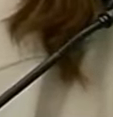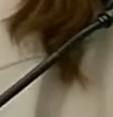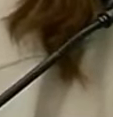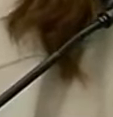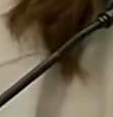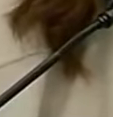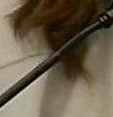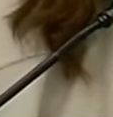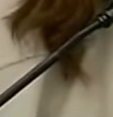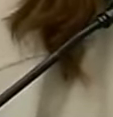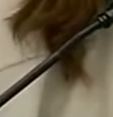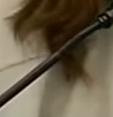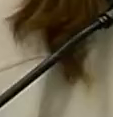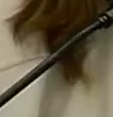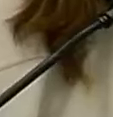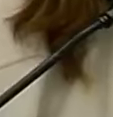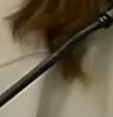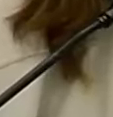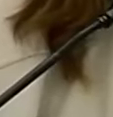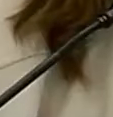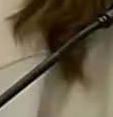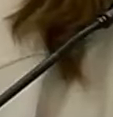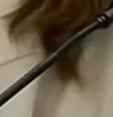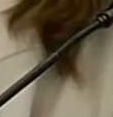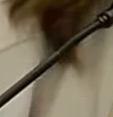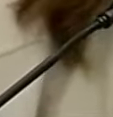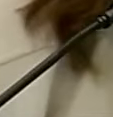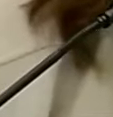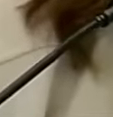110.620 vehículos controlados, 139 detenidos,